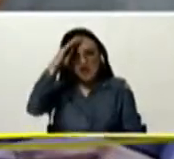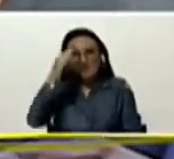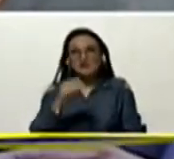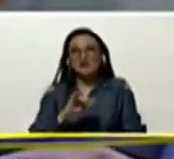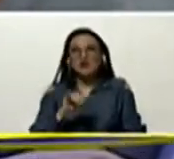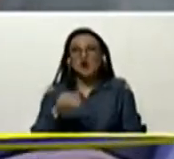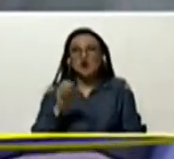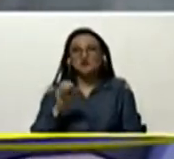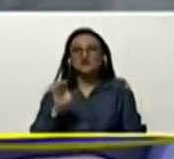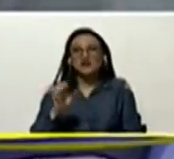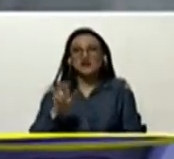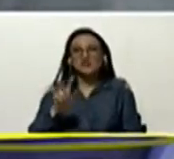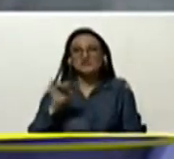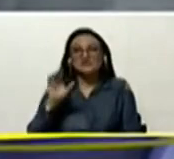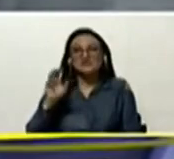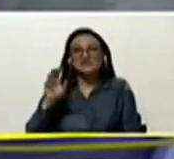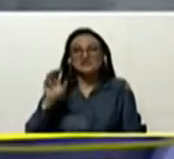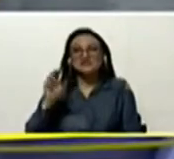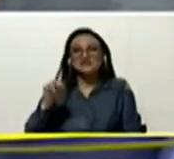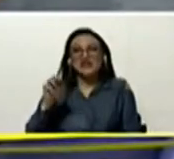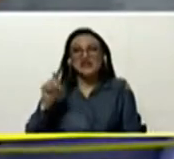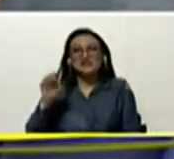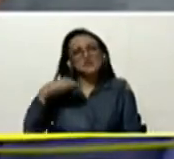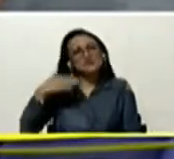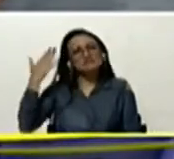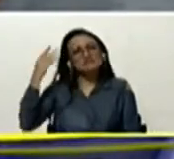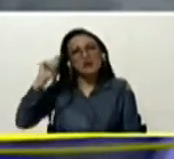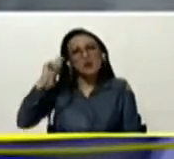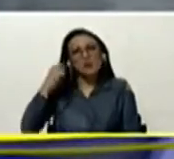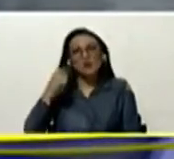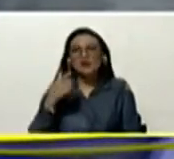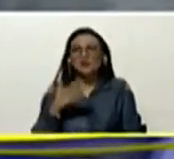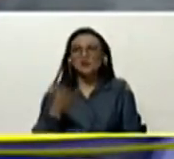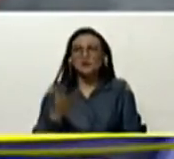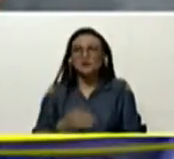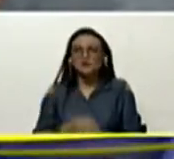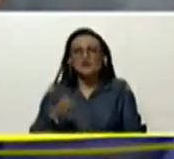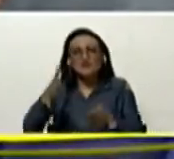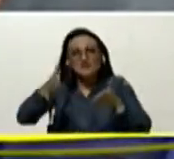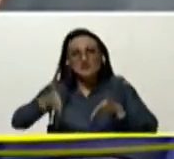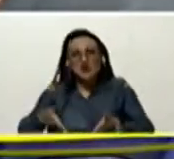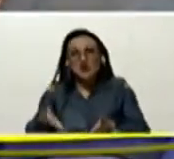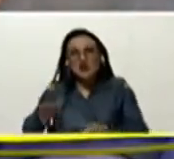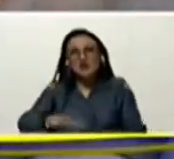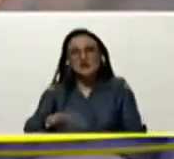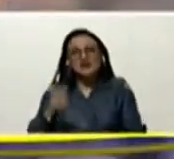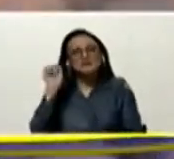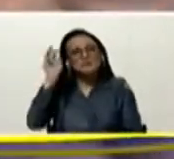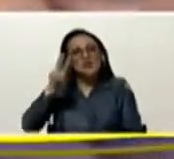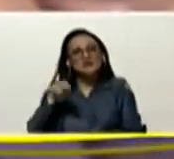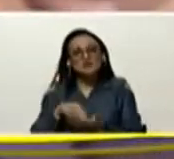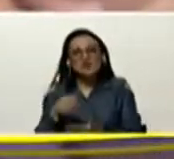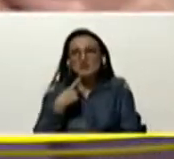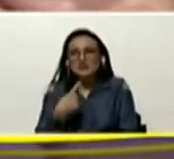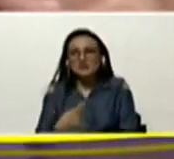Rangel. Usted, yo me acuerdo que en el funeral de él, en la Asamblea Nacional, dijo,